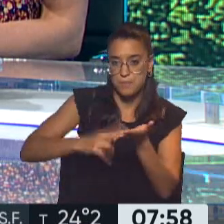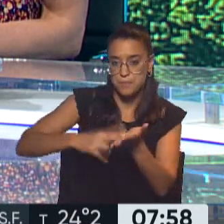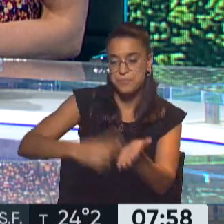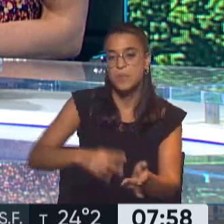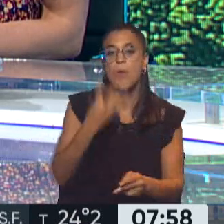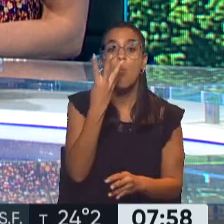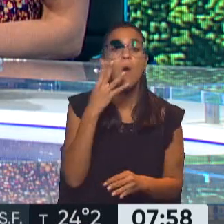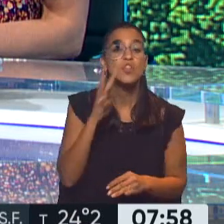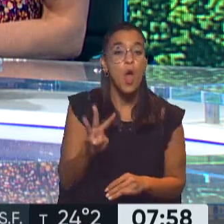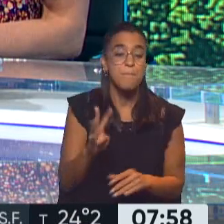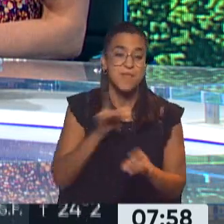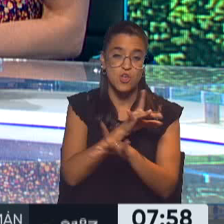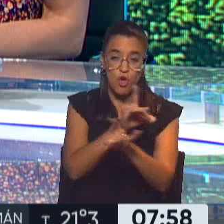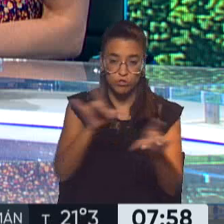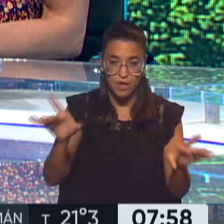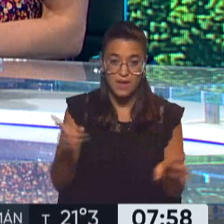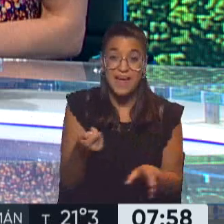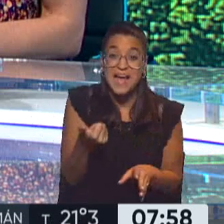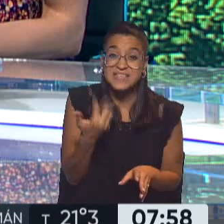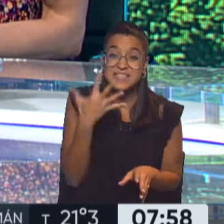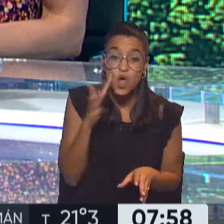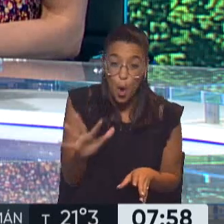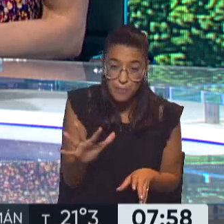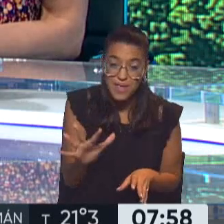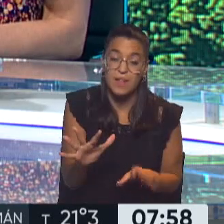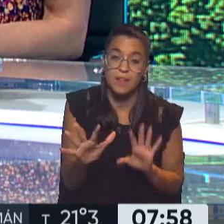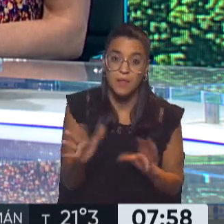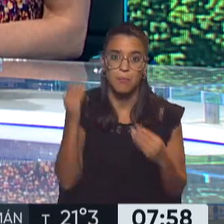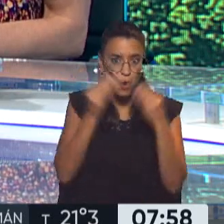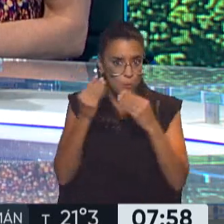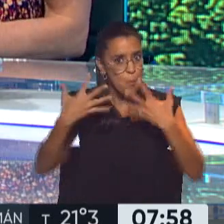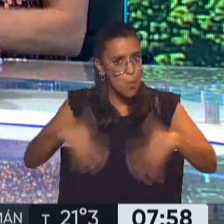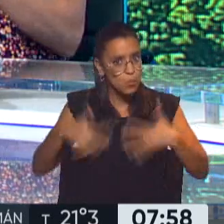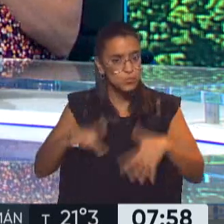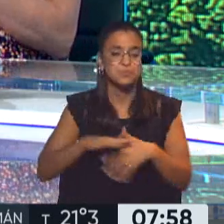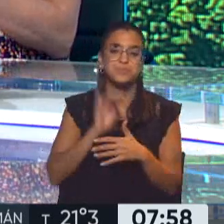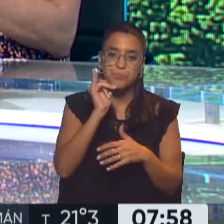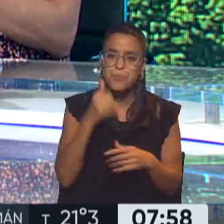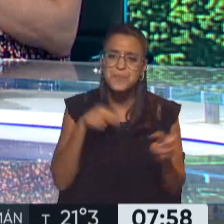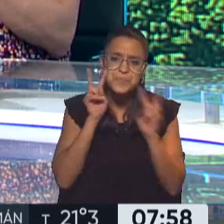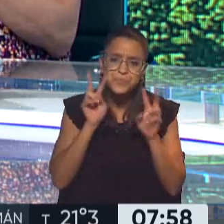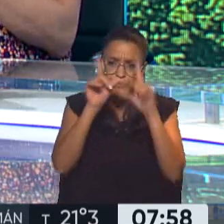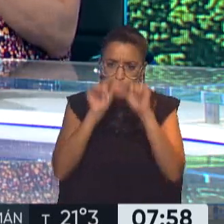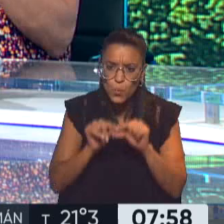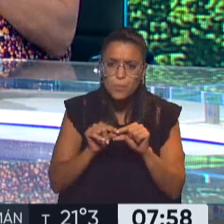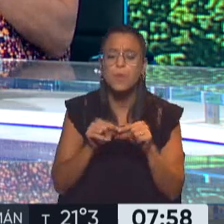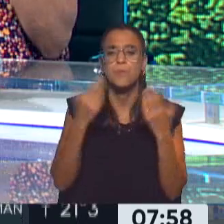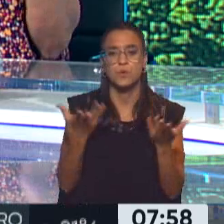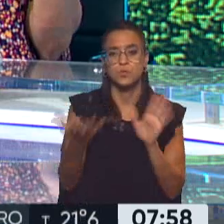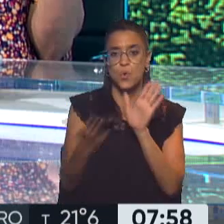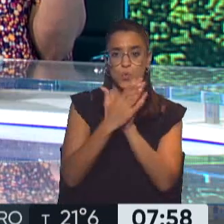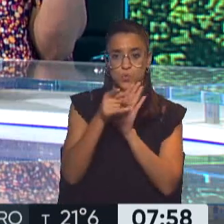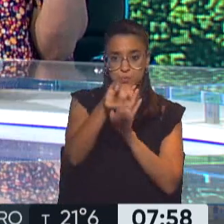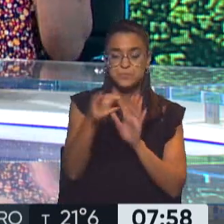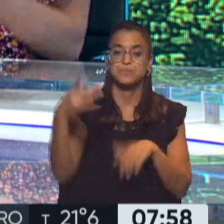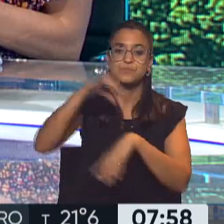de 4.000 son los contagios, casi 5.000 en realidad, y nos preocupó y mucho, ¿eh? Sí, estábamos mirando estos números, por eso con ustedes también lo